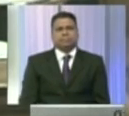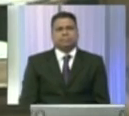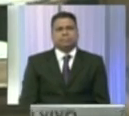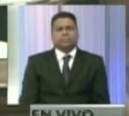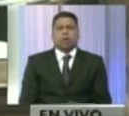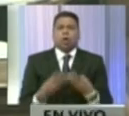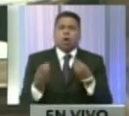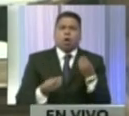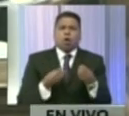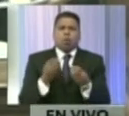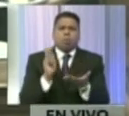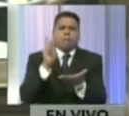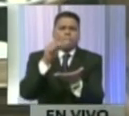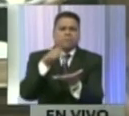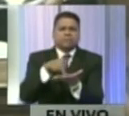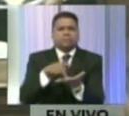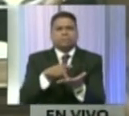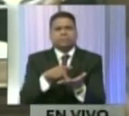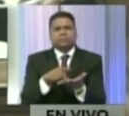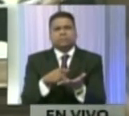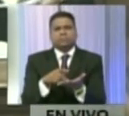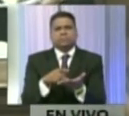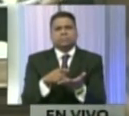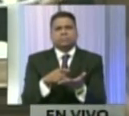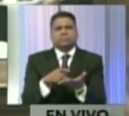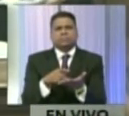¿Cómo ha sido la participación? ¿Esta es la de Sanguino?